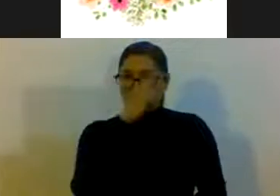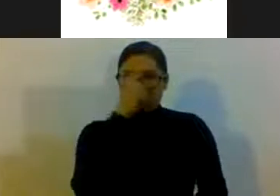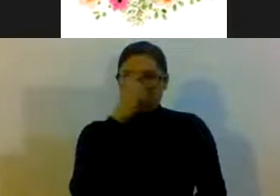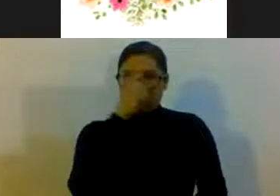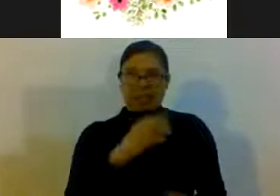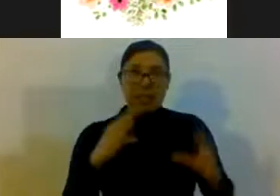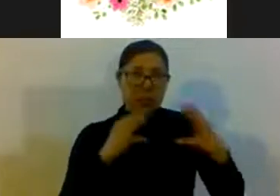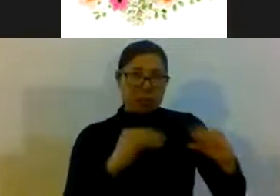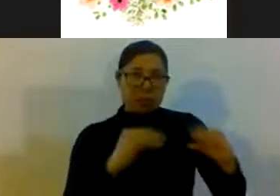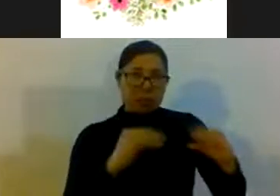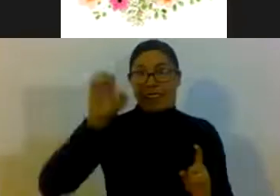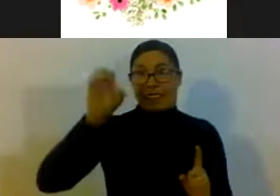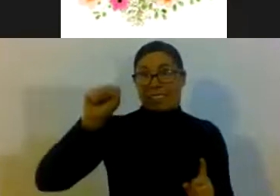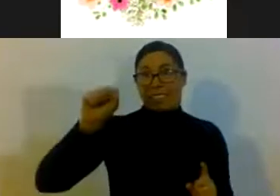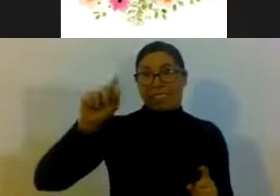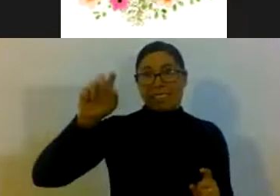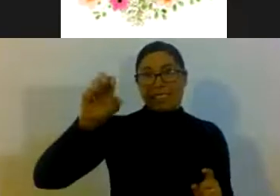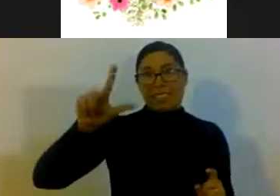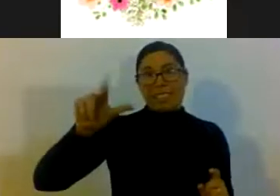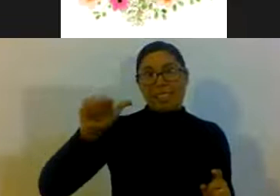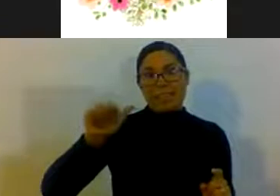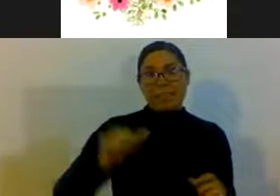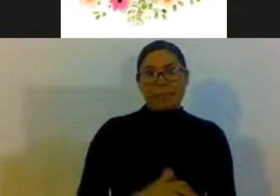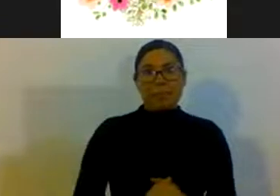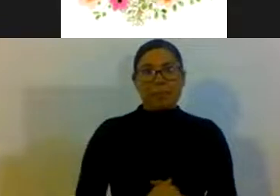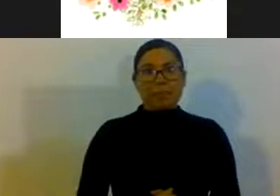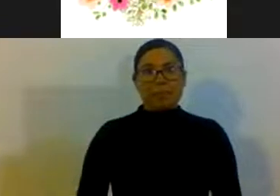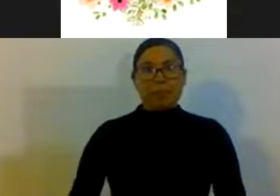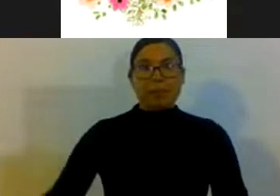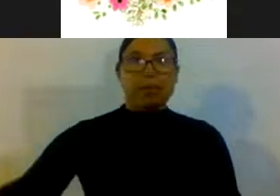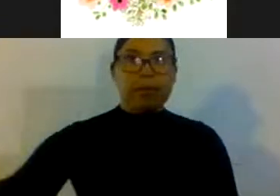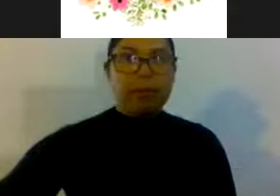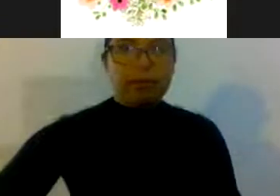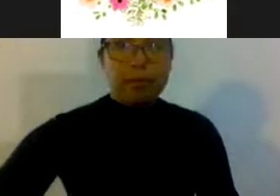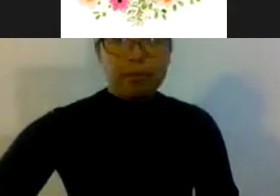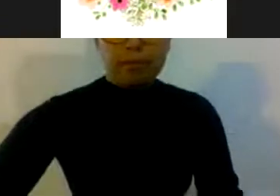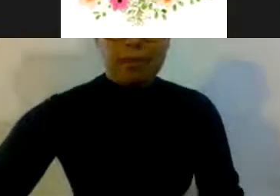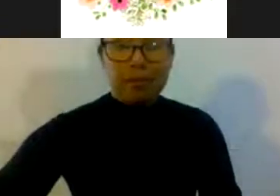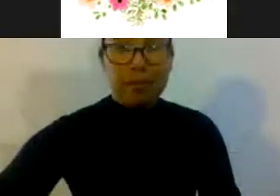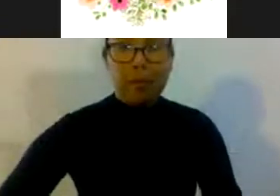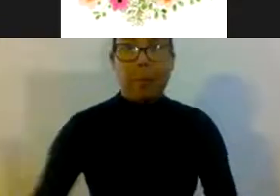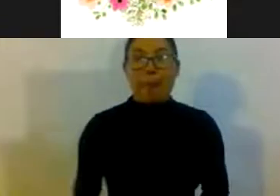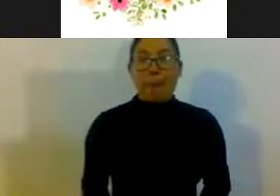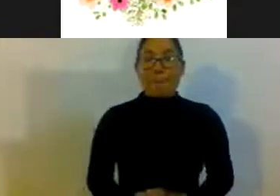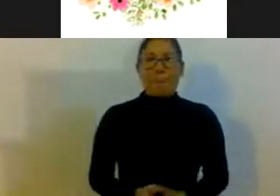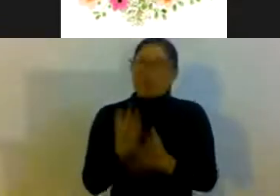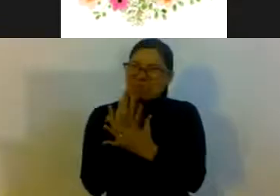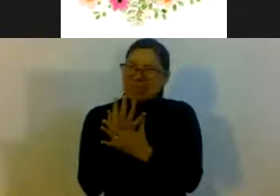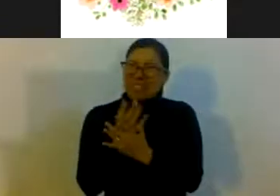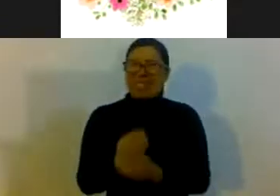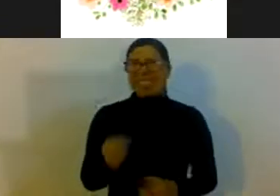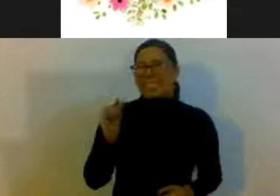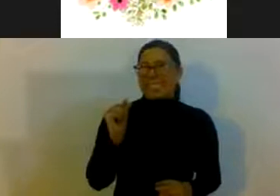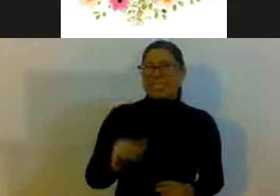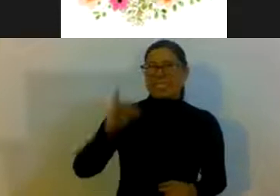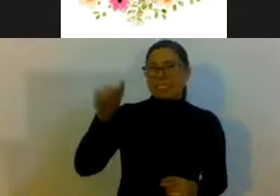Jacqueline, si me permites nada más, hay algunas aportaciones que están en el chat. Si